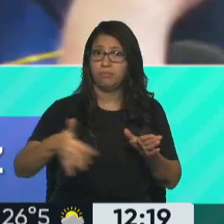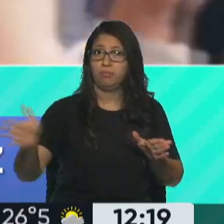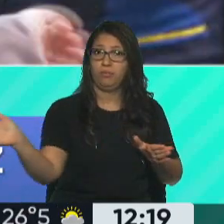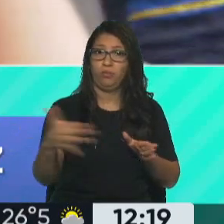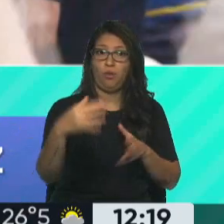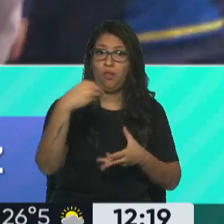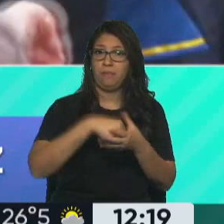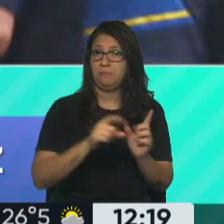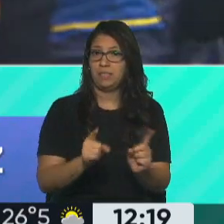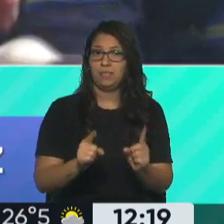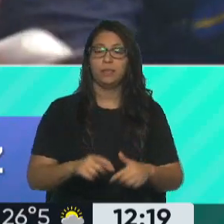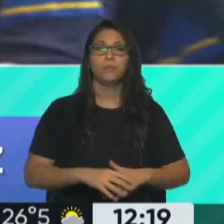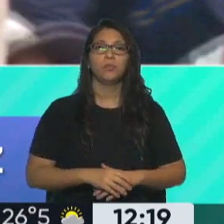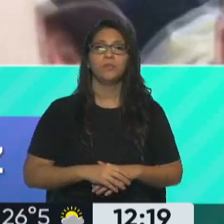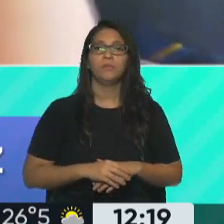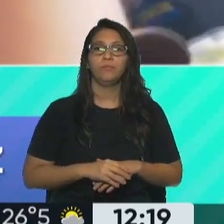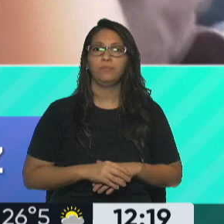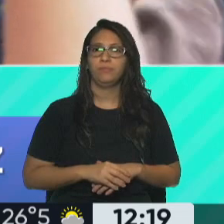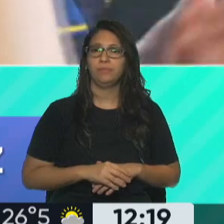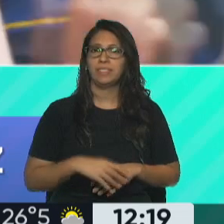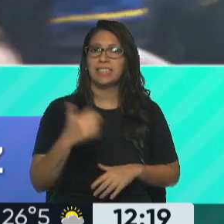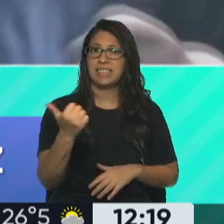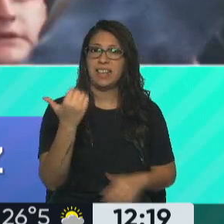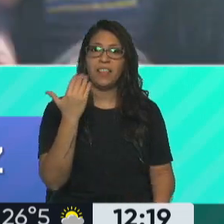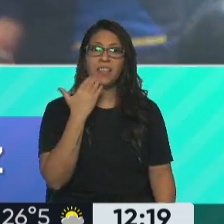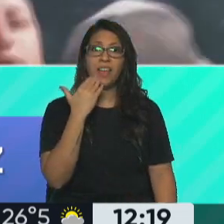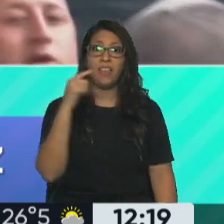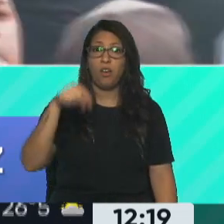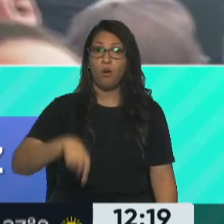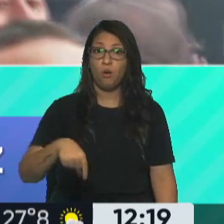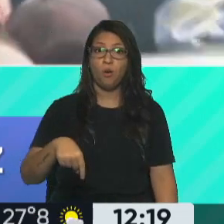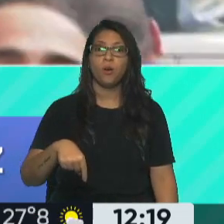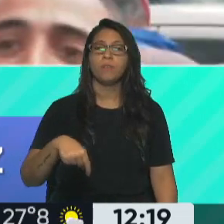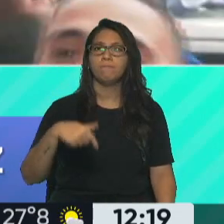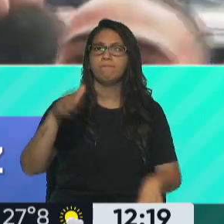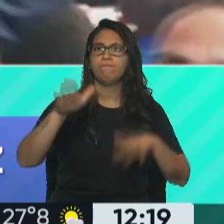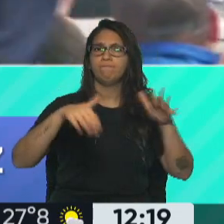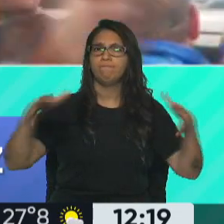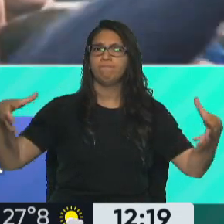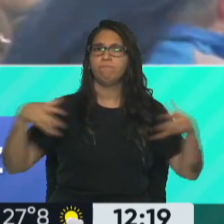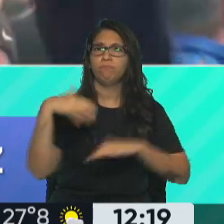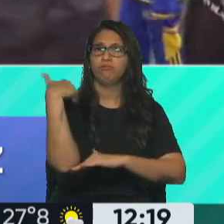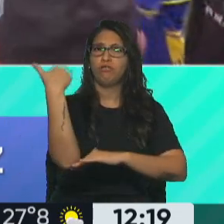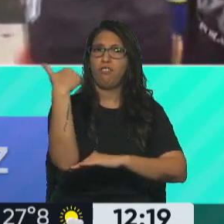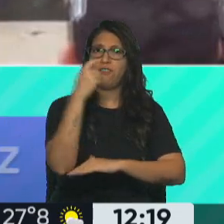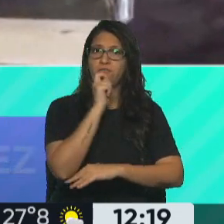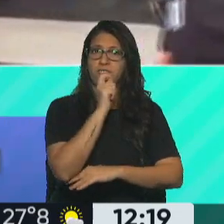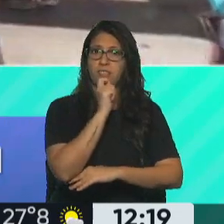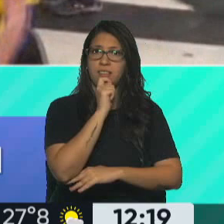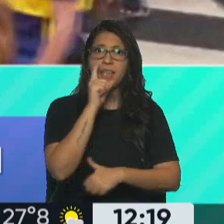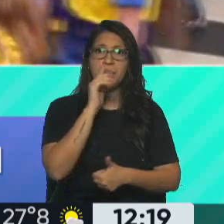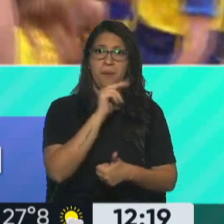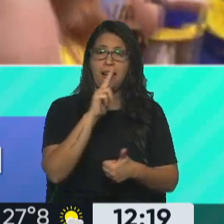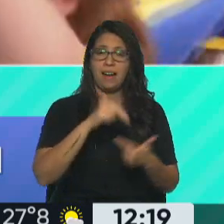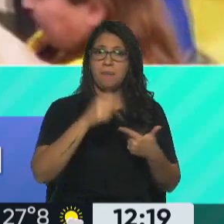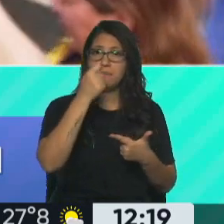fútbol argentino. Lo cierto es que para las 6 de la tarde en el día de hoy convocan a una conferencia de prensa Ibarra,